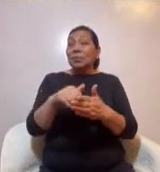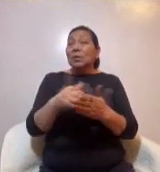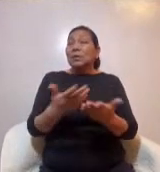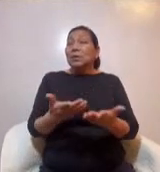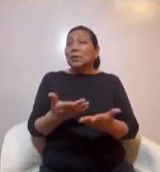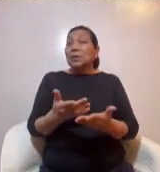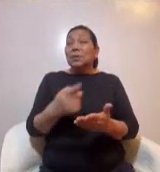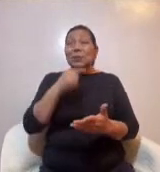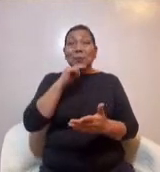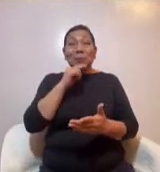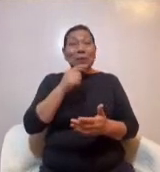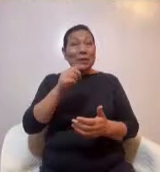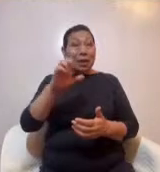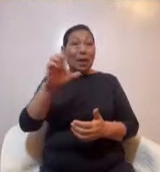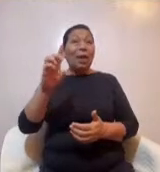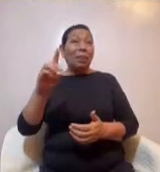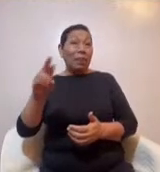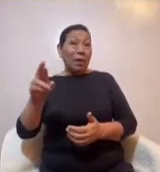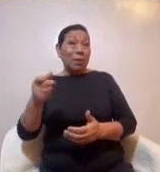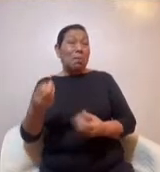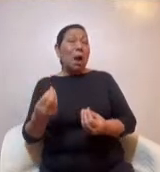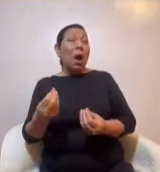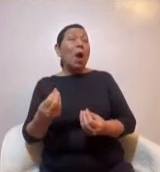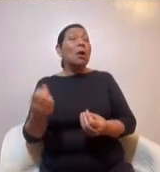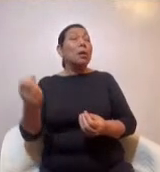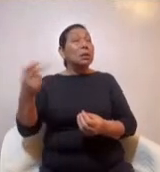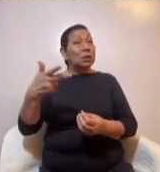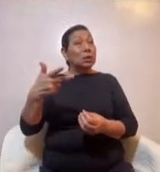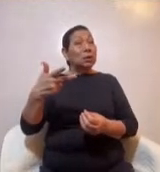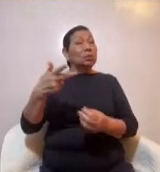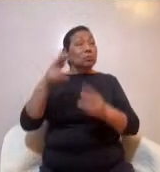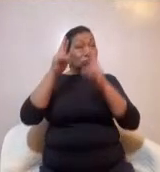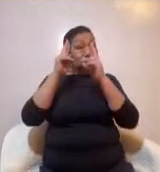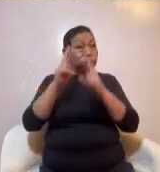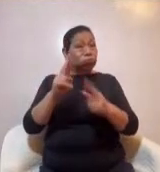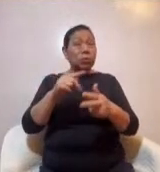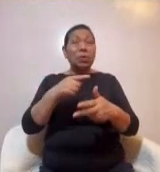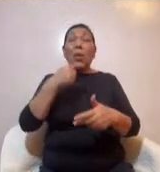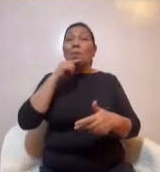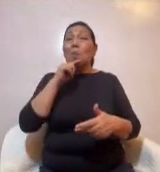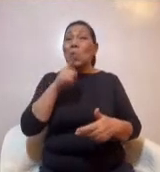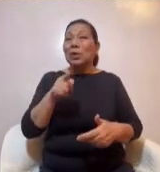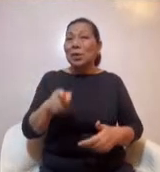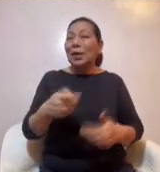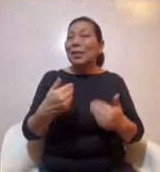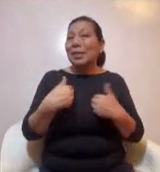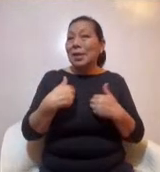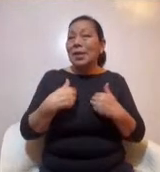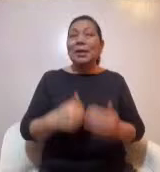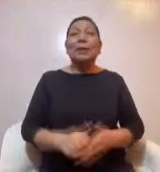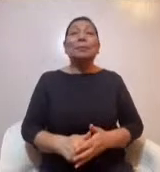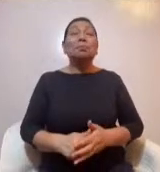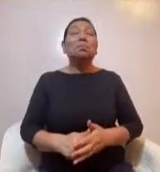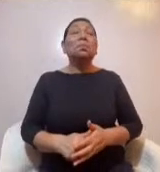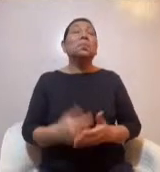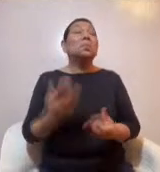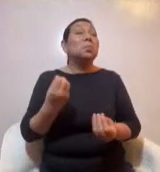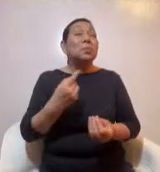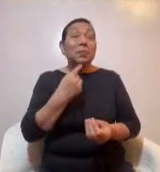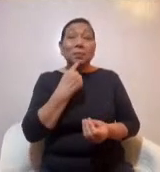efectivamente el voto singular de la magistrada Ledesma habla eso, como del triple grado de vulnerabilidad que esta mujer tenía,